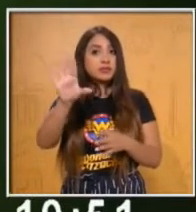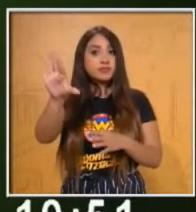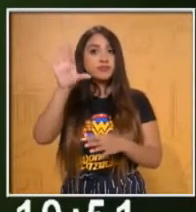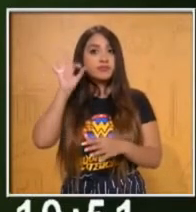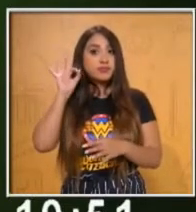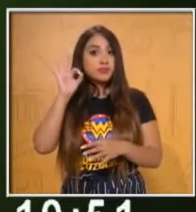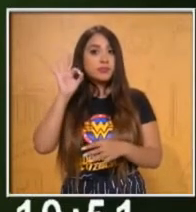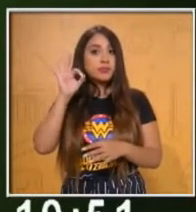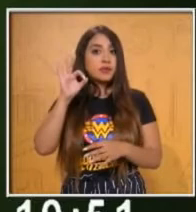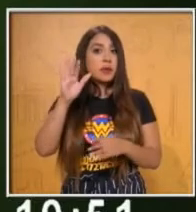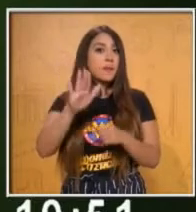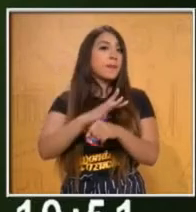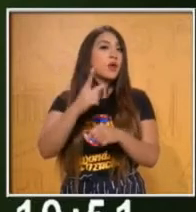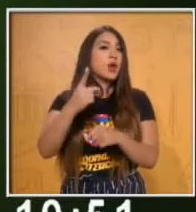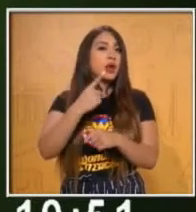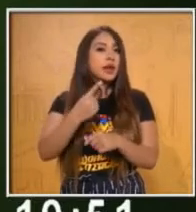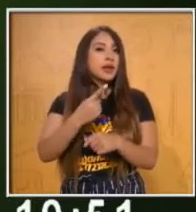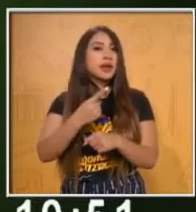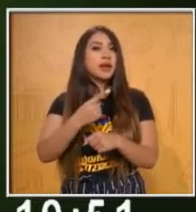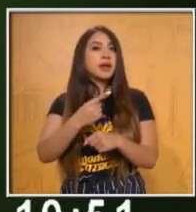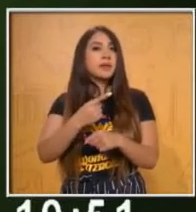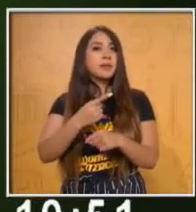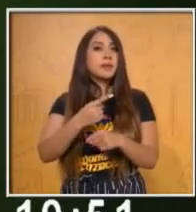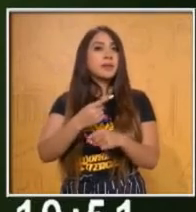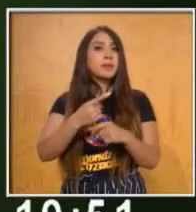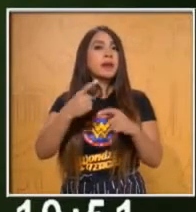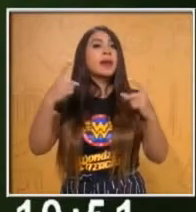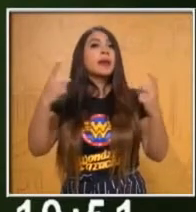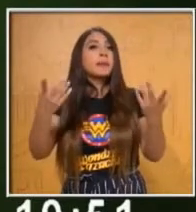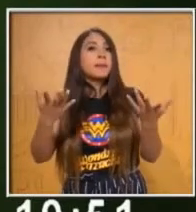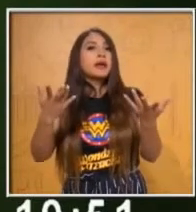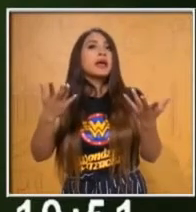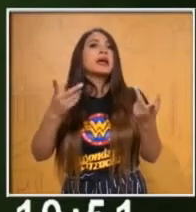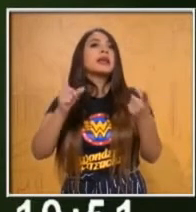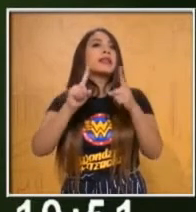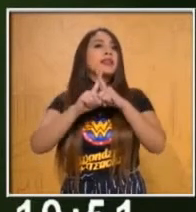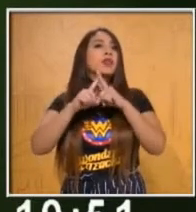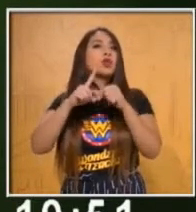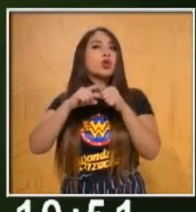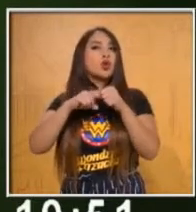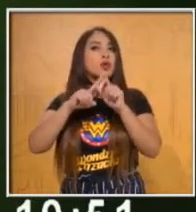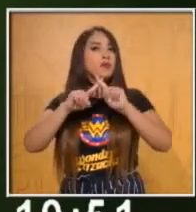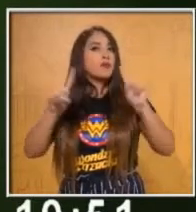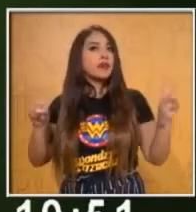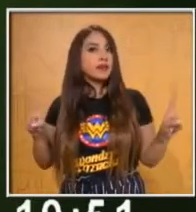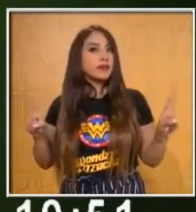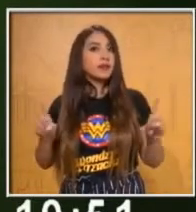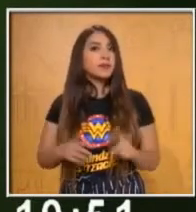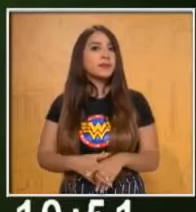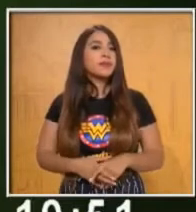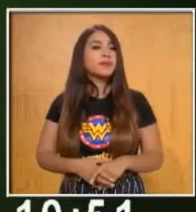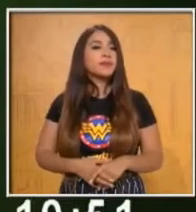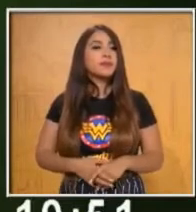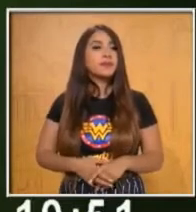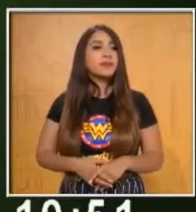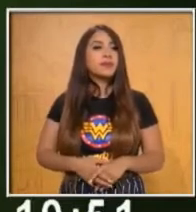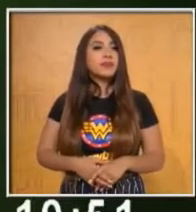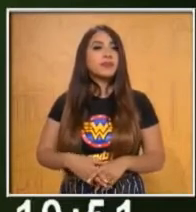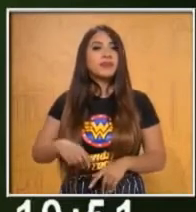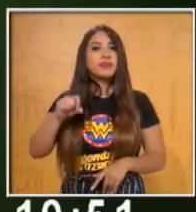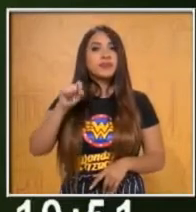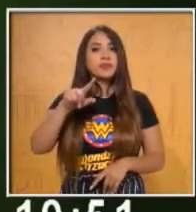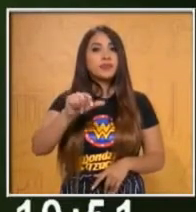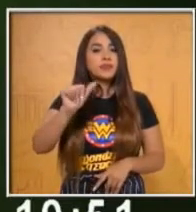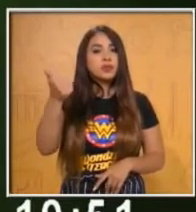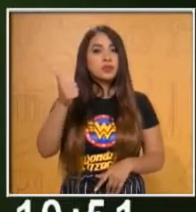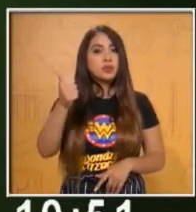porque vienen entre paréntesis y con un color diferente. Diferente, así es, pero hay otra característica, maestra Yuli,